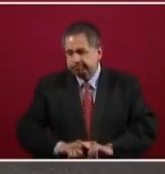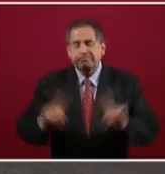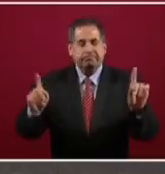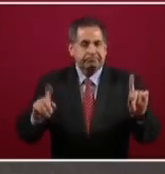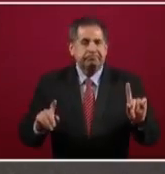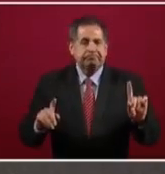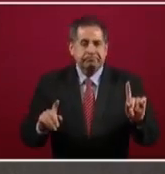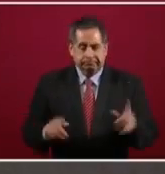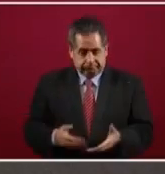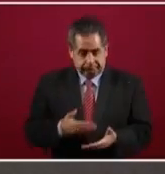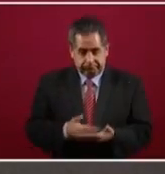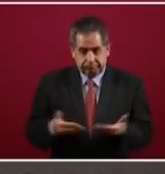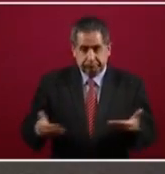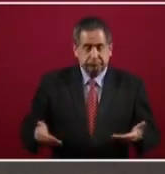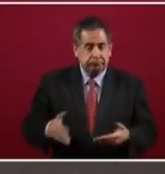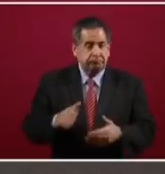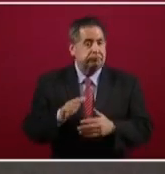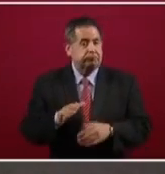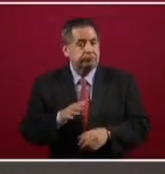hay